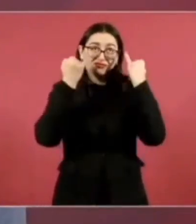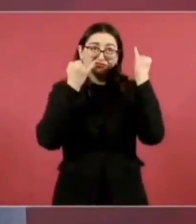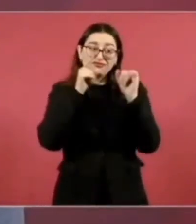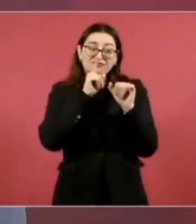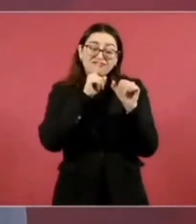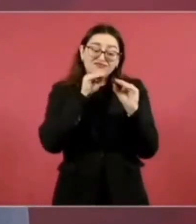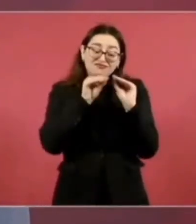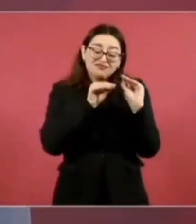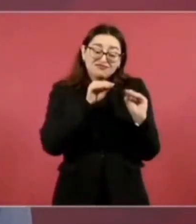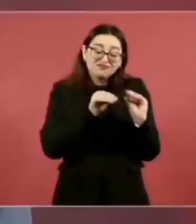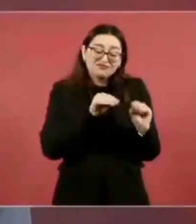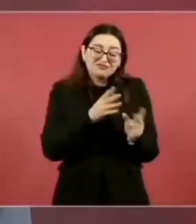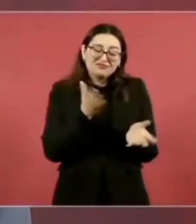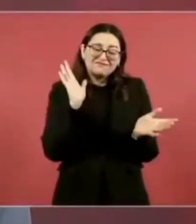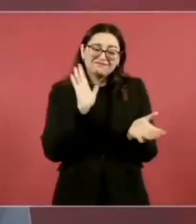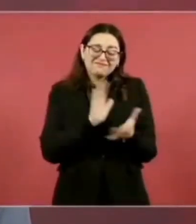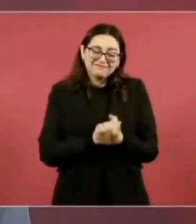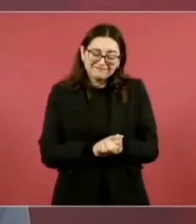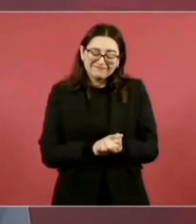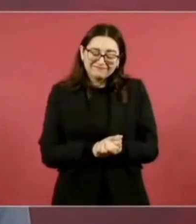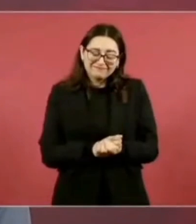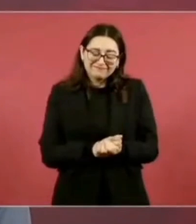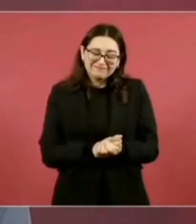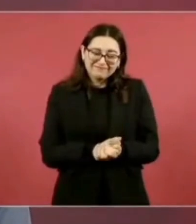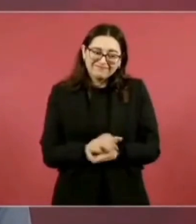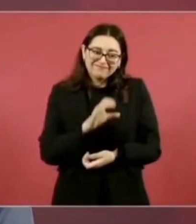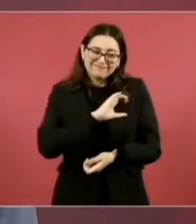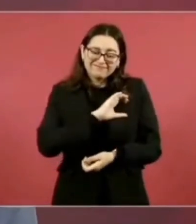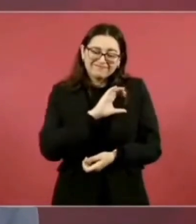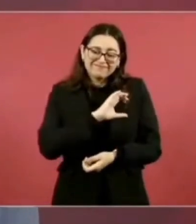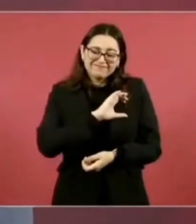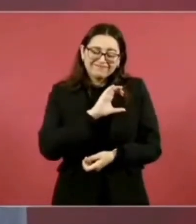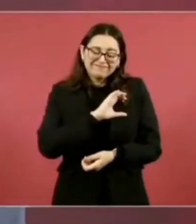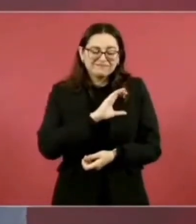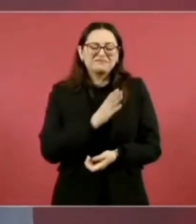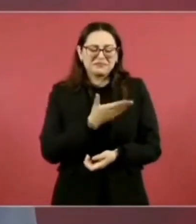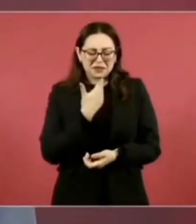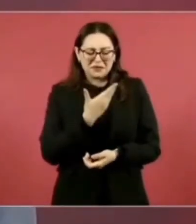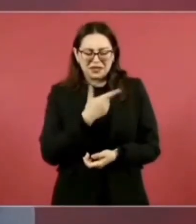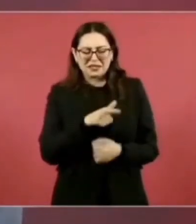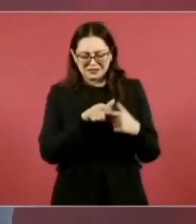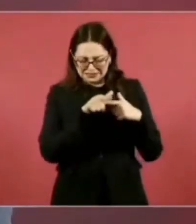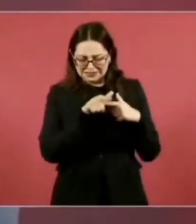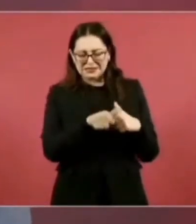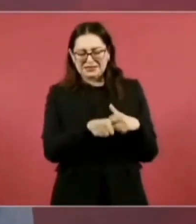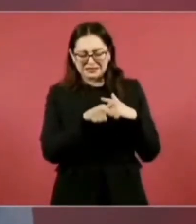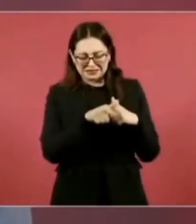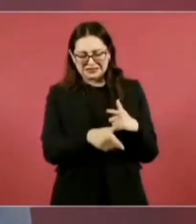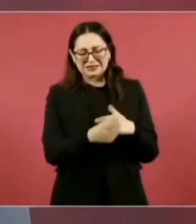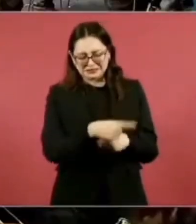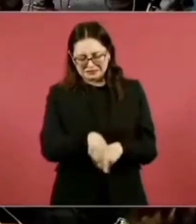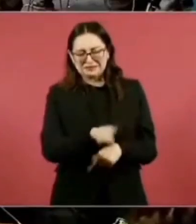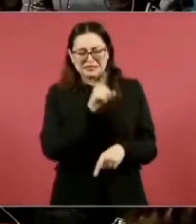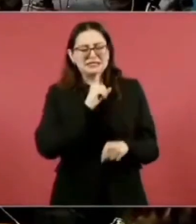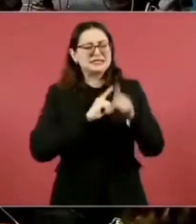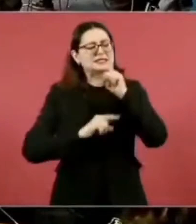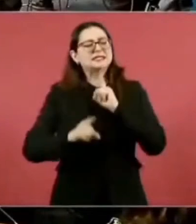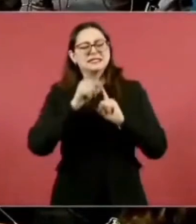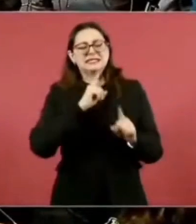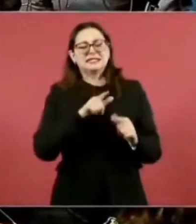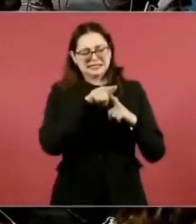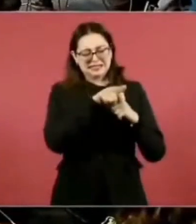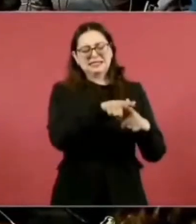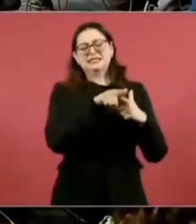Ojalá, ¿no? Y y le siguen así porque no hace falta,